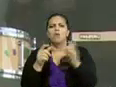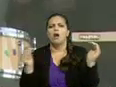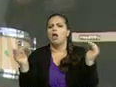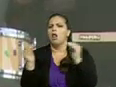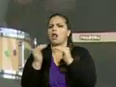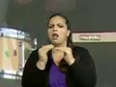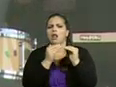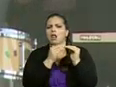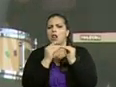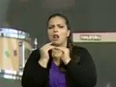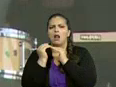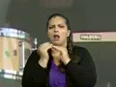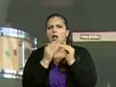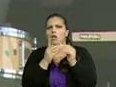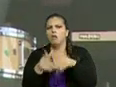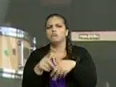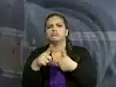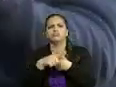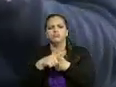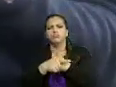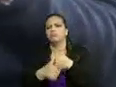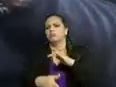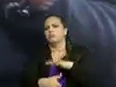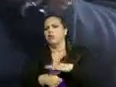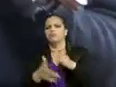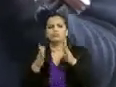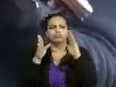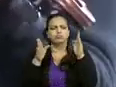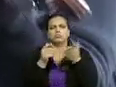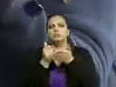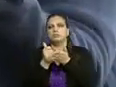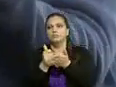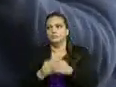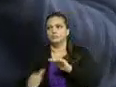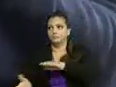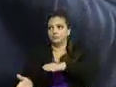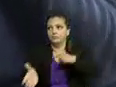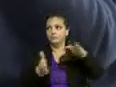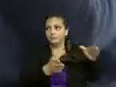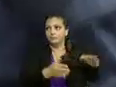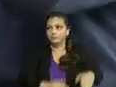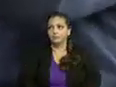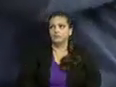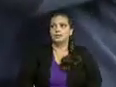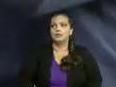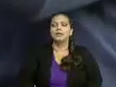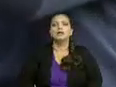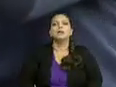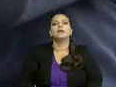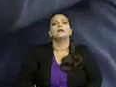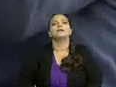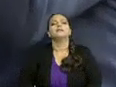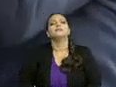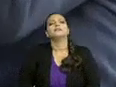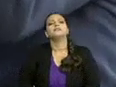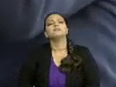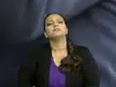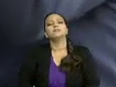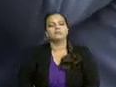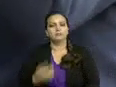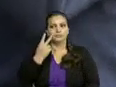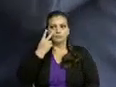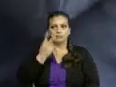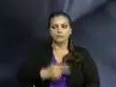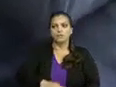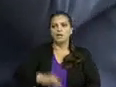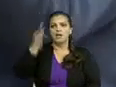La orquesta del Teatro Ópera de la Bastilla ofreció un concierto gratuito en la capital parisina el 31 de diciembre, tras casi un mes